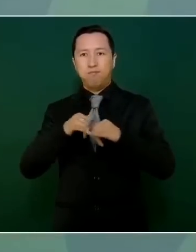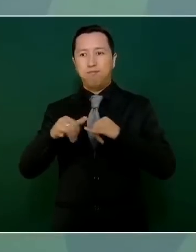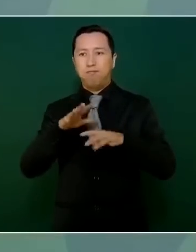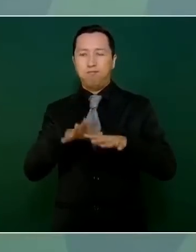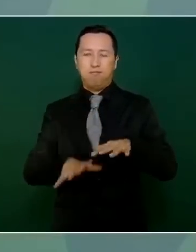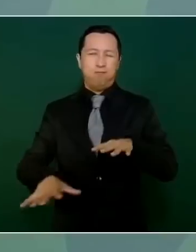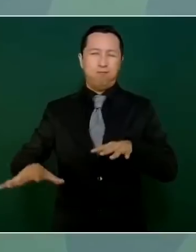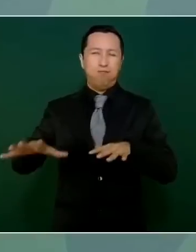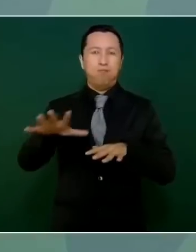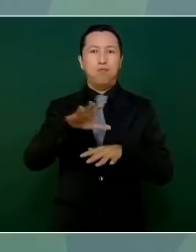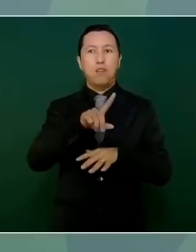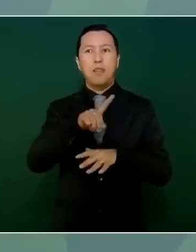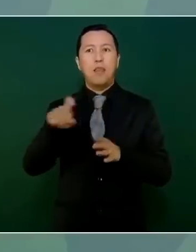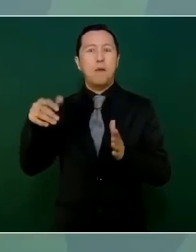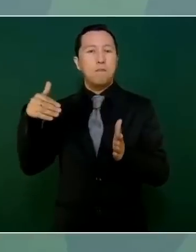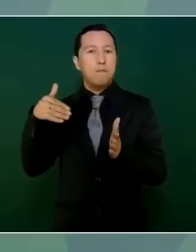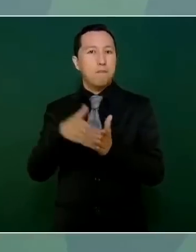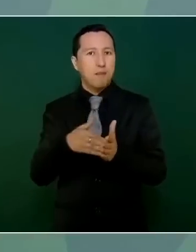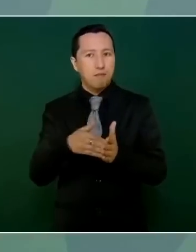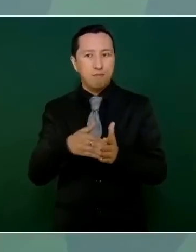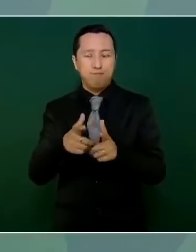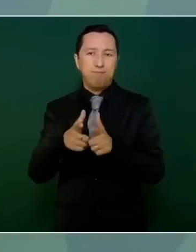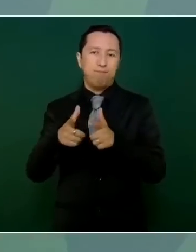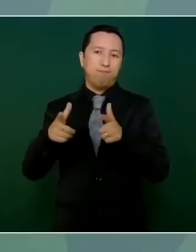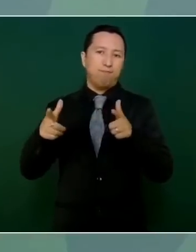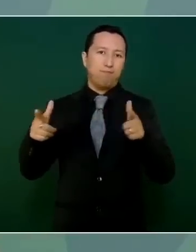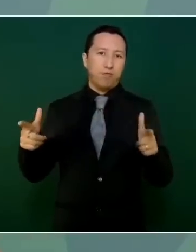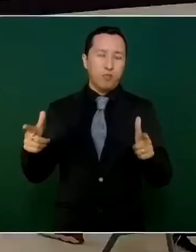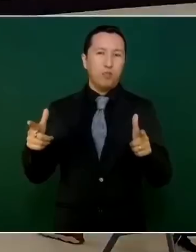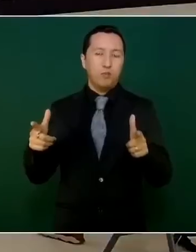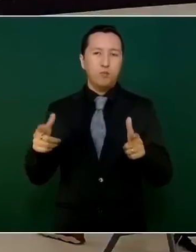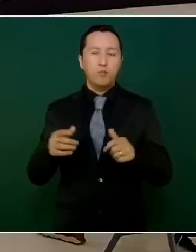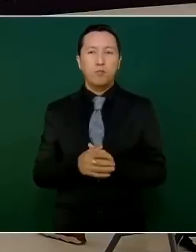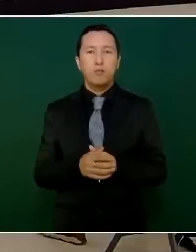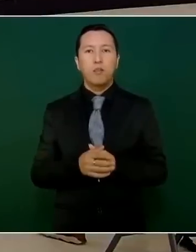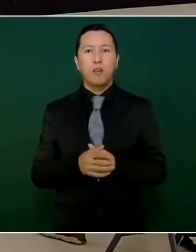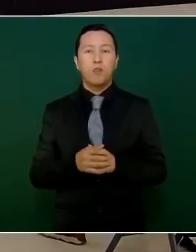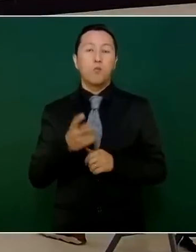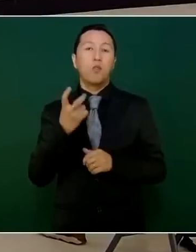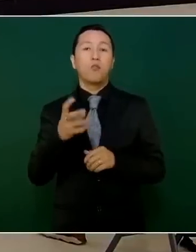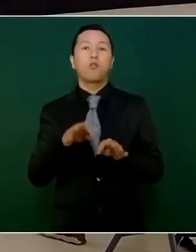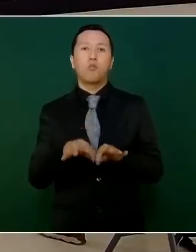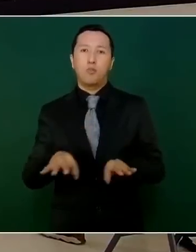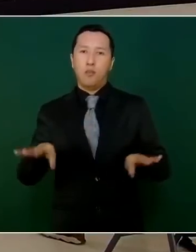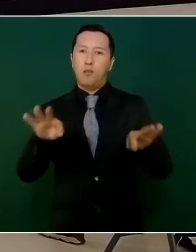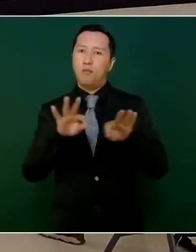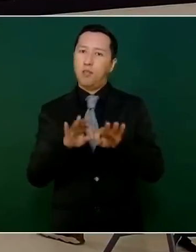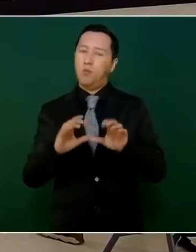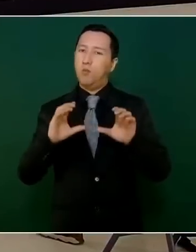y hay que cuidar, como tú lo planteas, que no haya especulación,